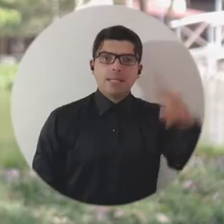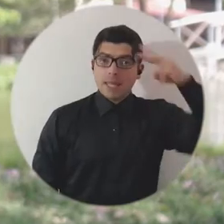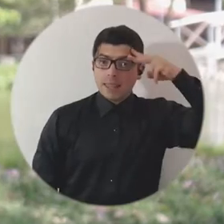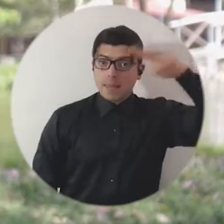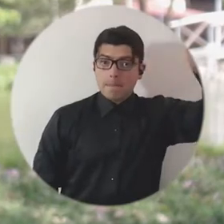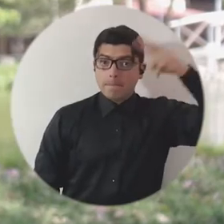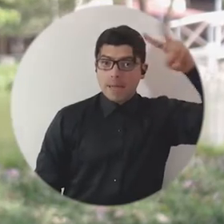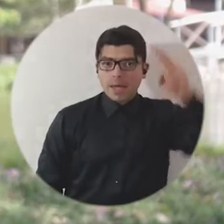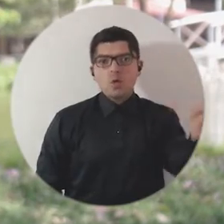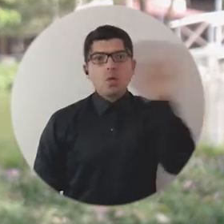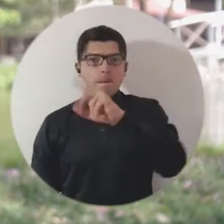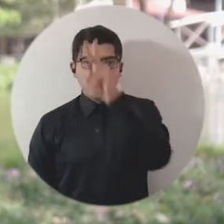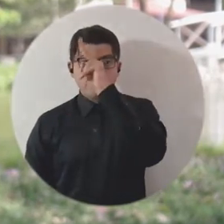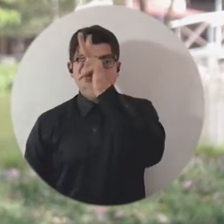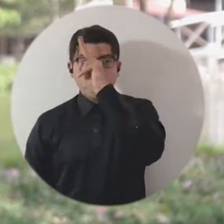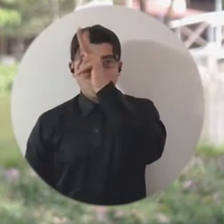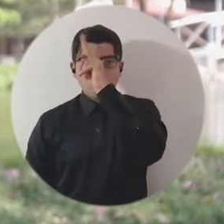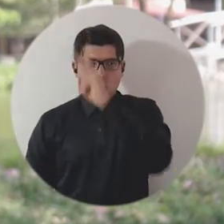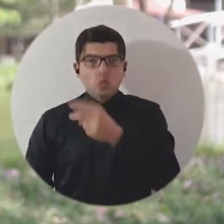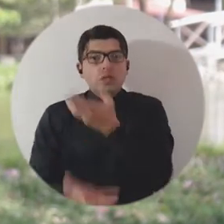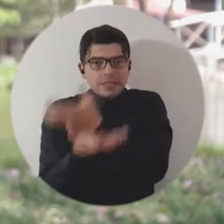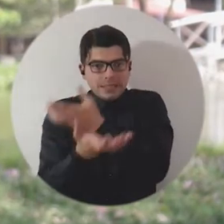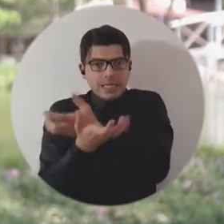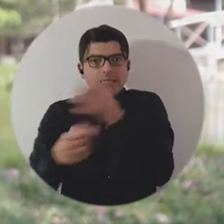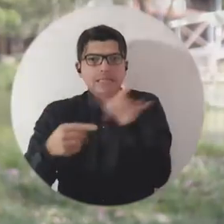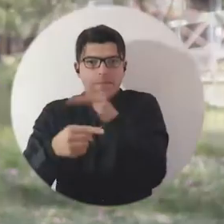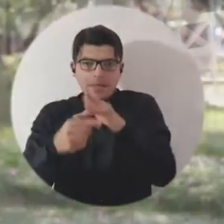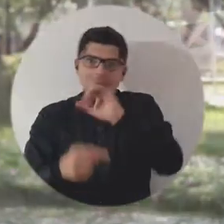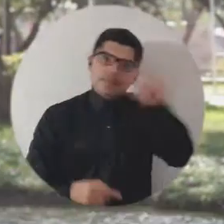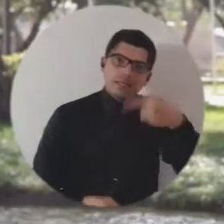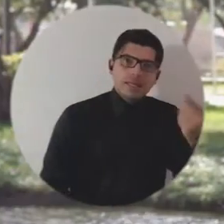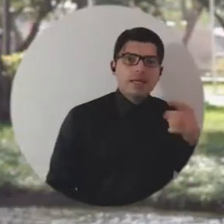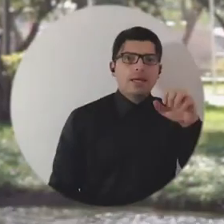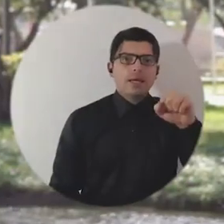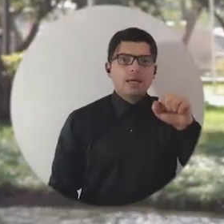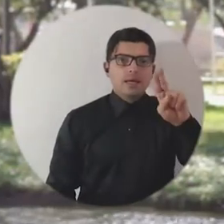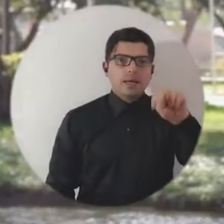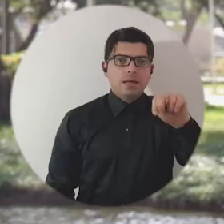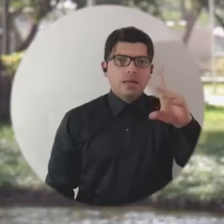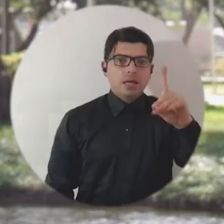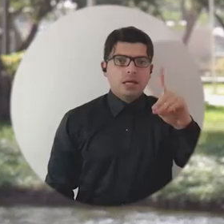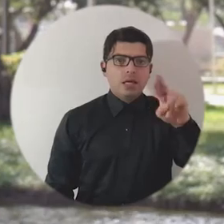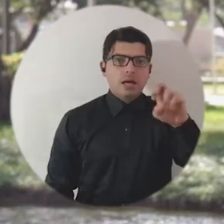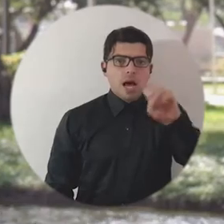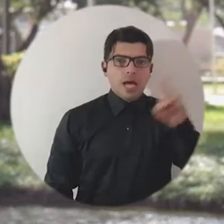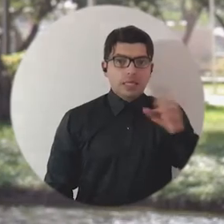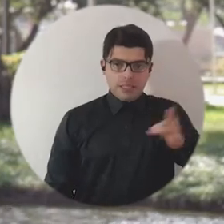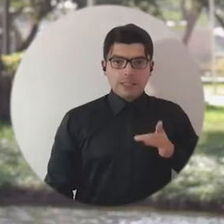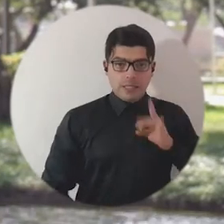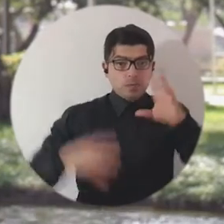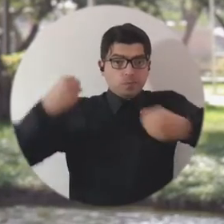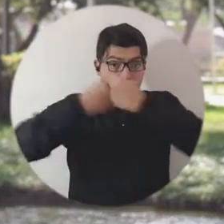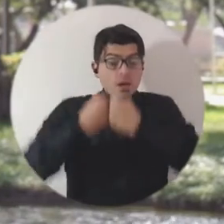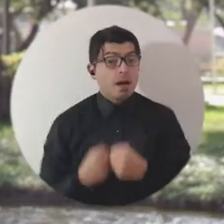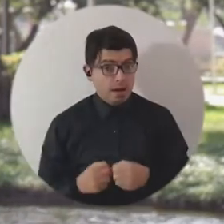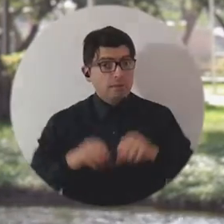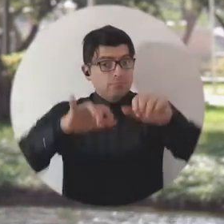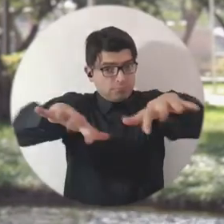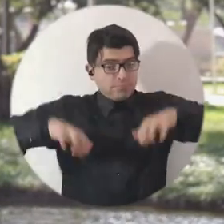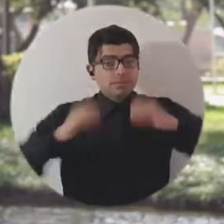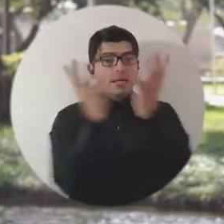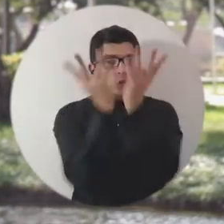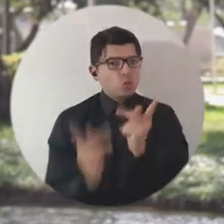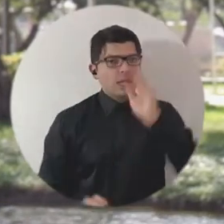México, Peruana de Ciencias Aplicadas y Andrés Bello de Chile. Es un evento donde los estudiantes son los principales actores, por lo